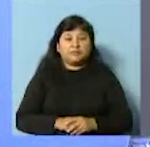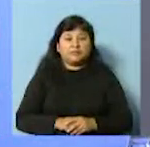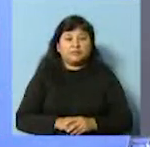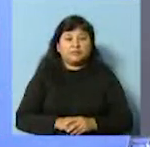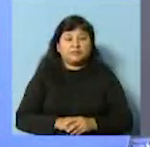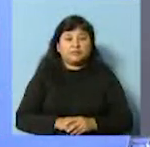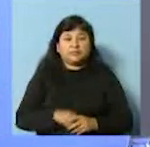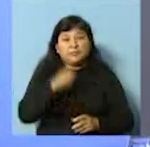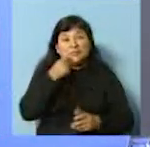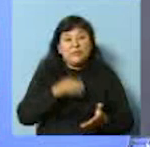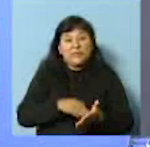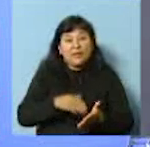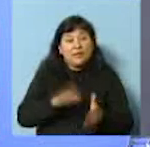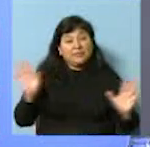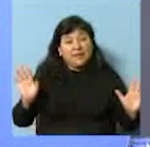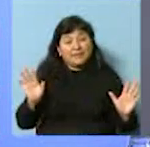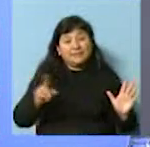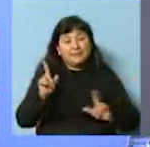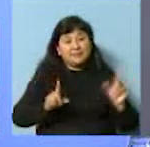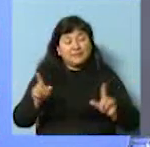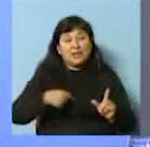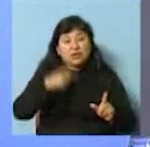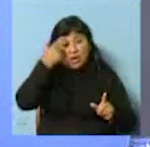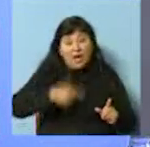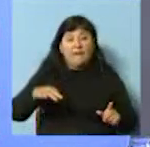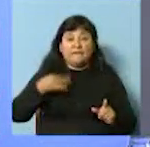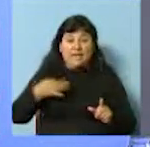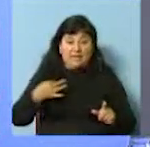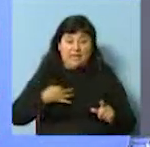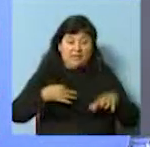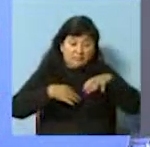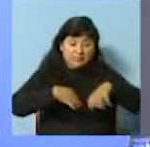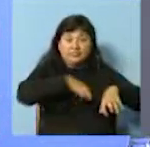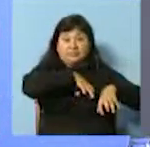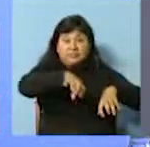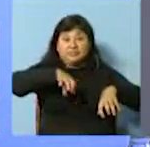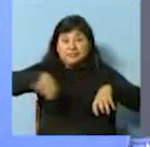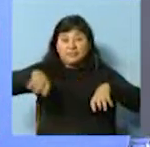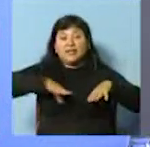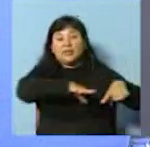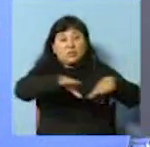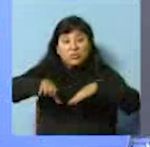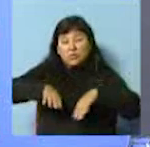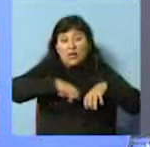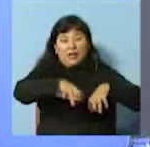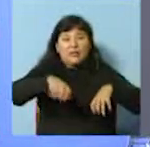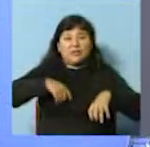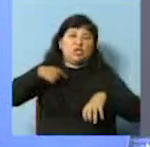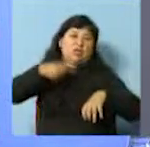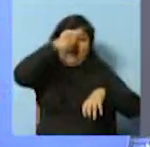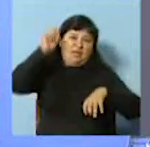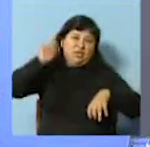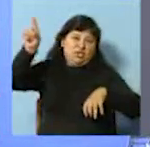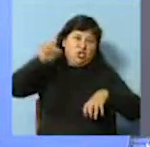circunstancial nosotros creemos en una sociedad dividida en clases sociales más que en digamos en nacionalidades un